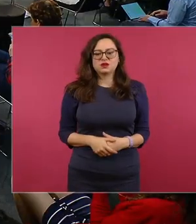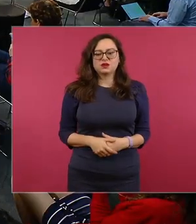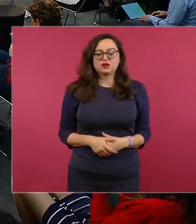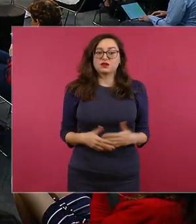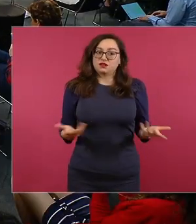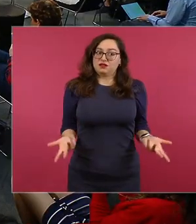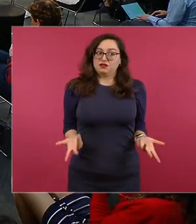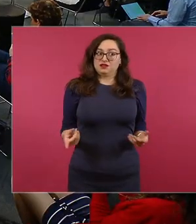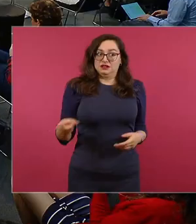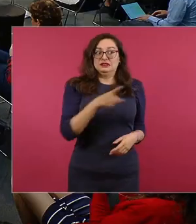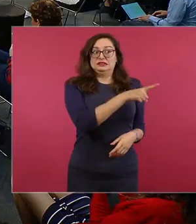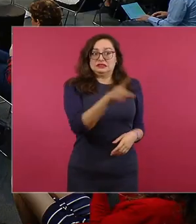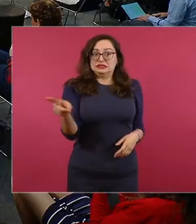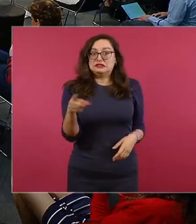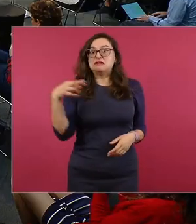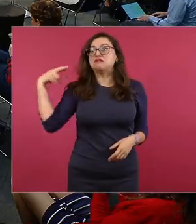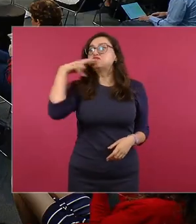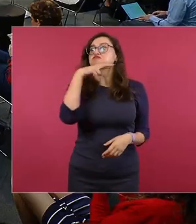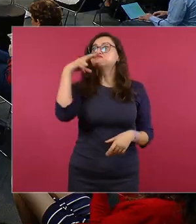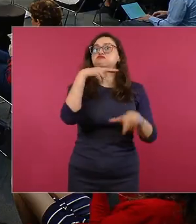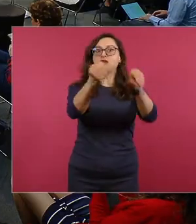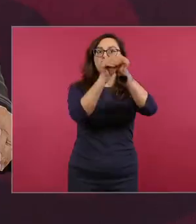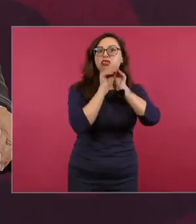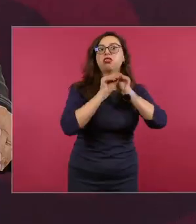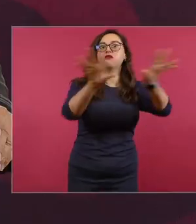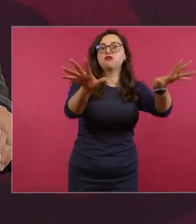ofrezcan disculpa,